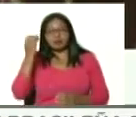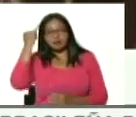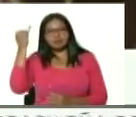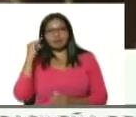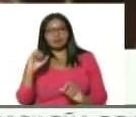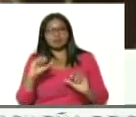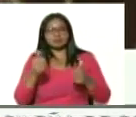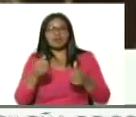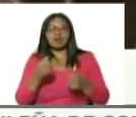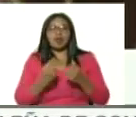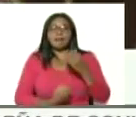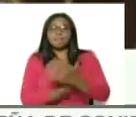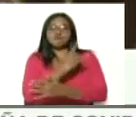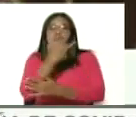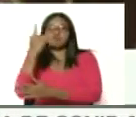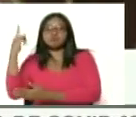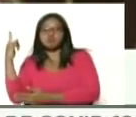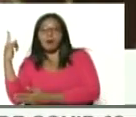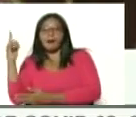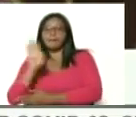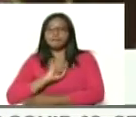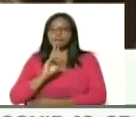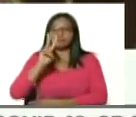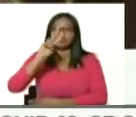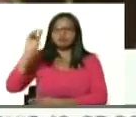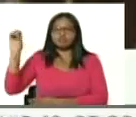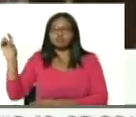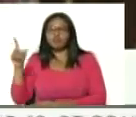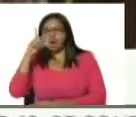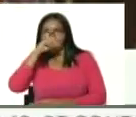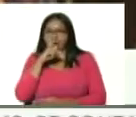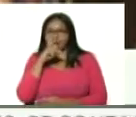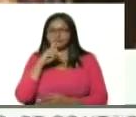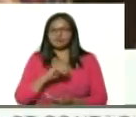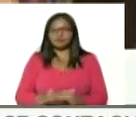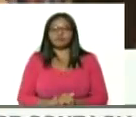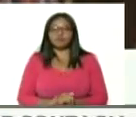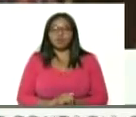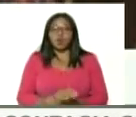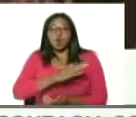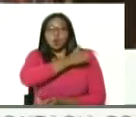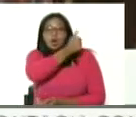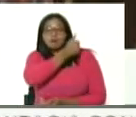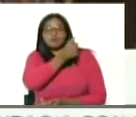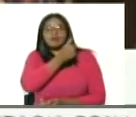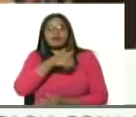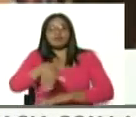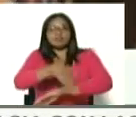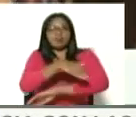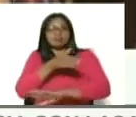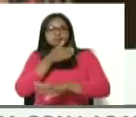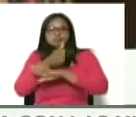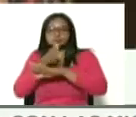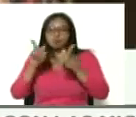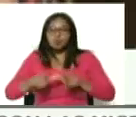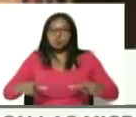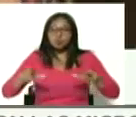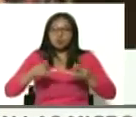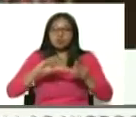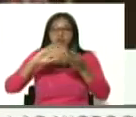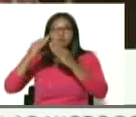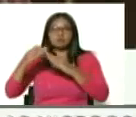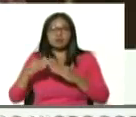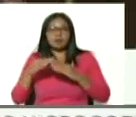bosque bicentenario. En todas las comunidades, los jefes de familia, los jefes de calle, van a seleccionar en la comunidad un espacio común